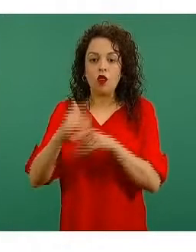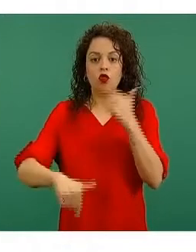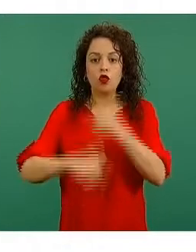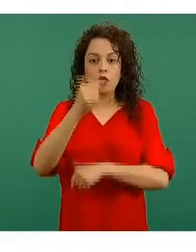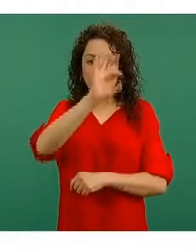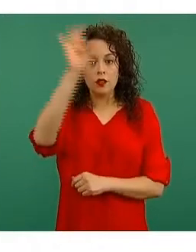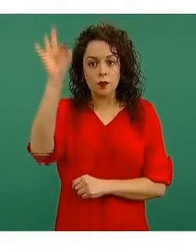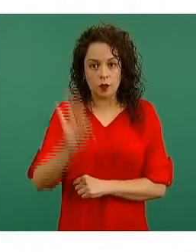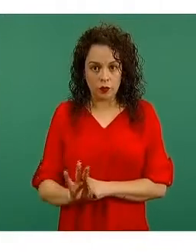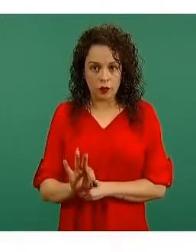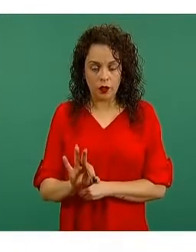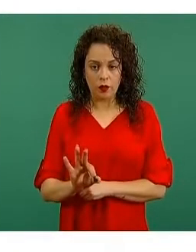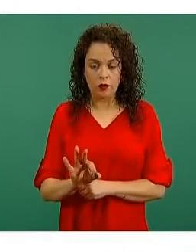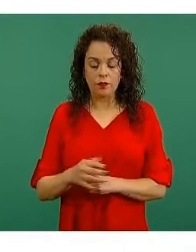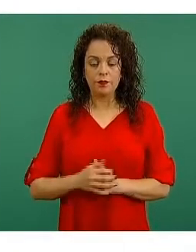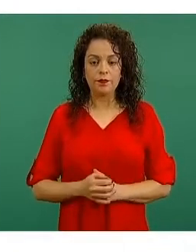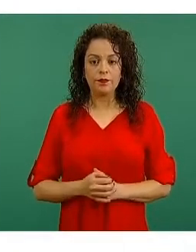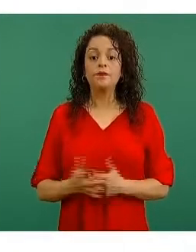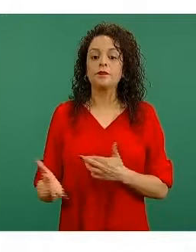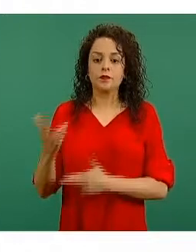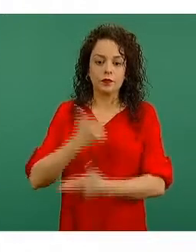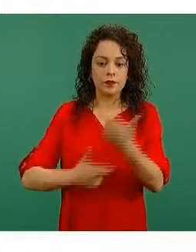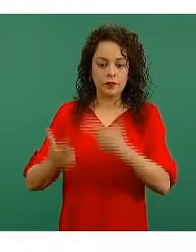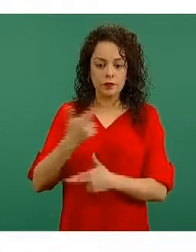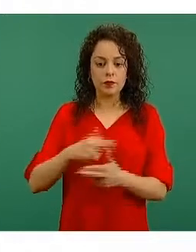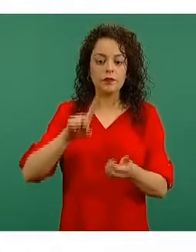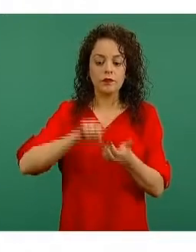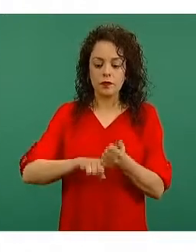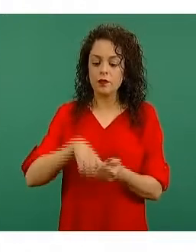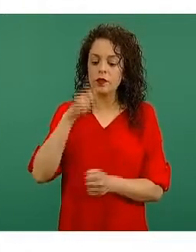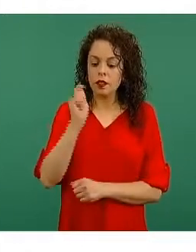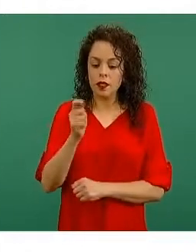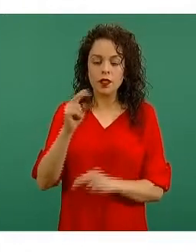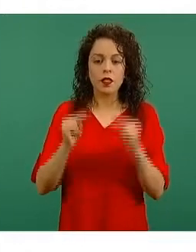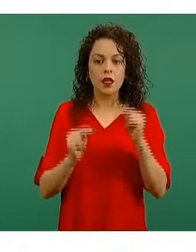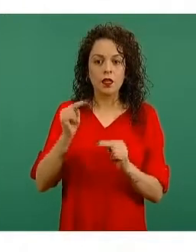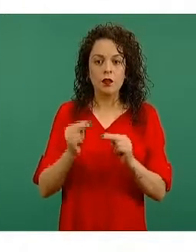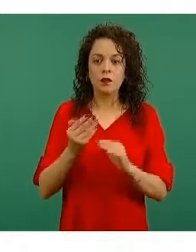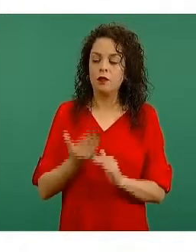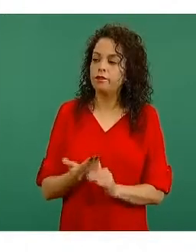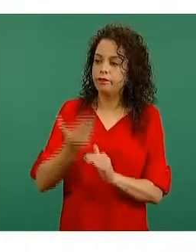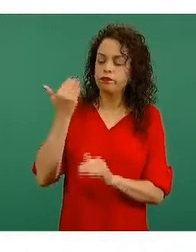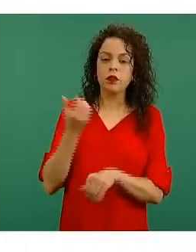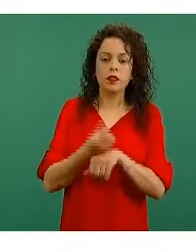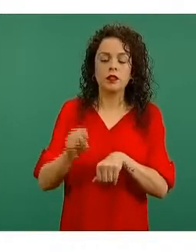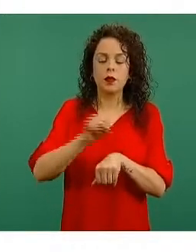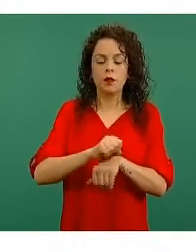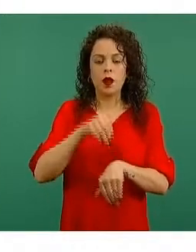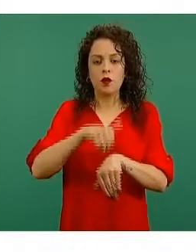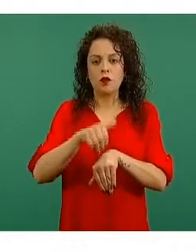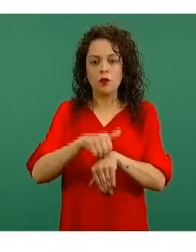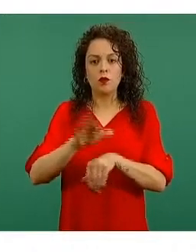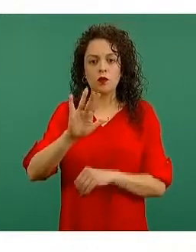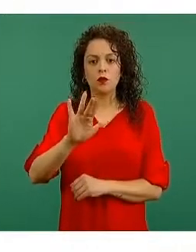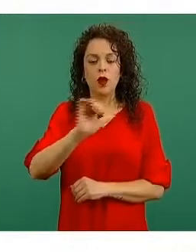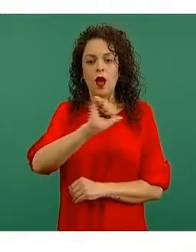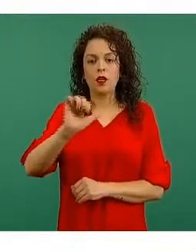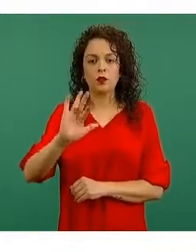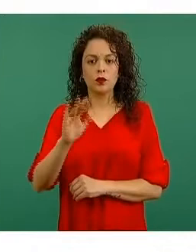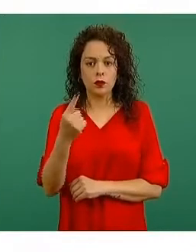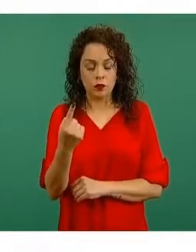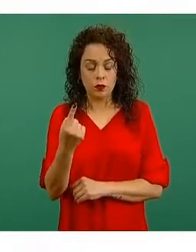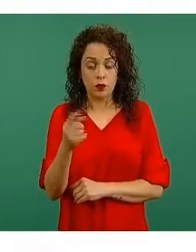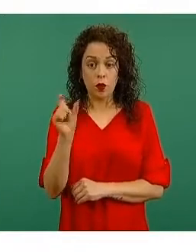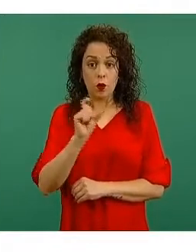número de casos estimados, regresando a los niveles que teníamos en la semana 50-51, dado que